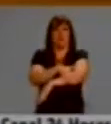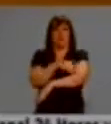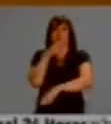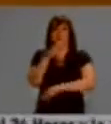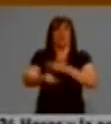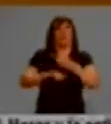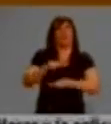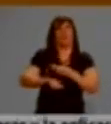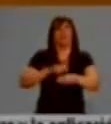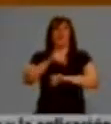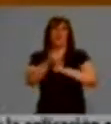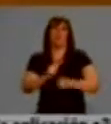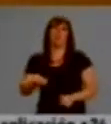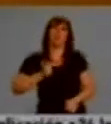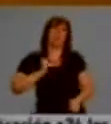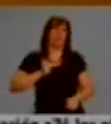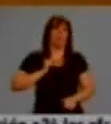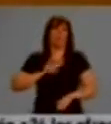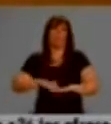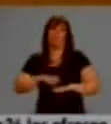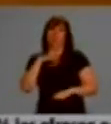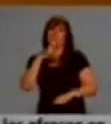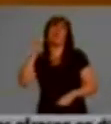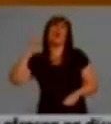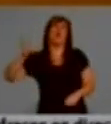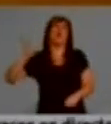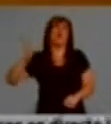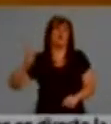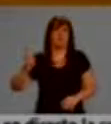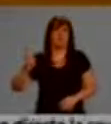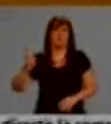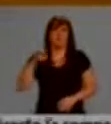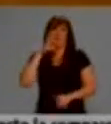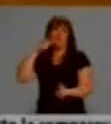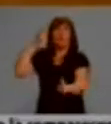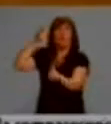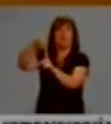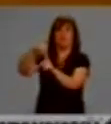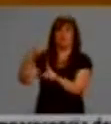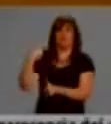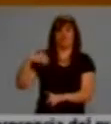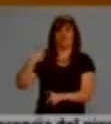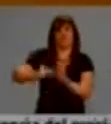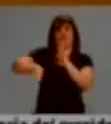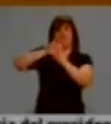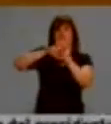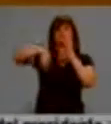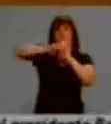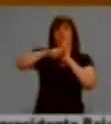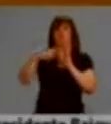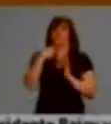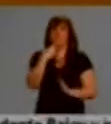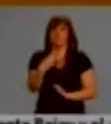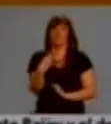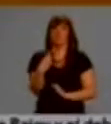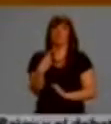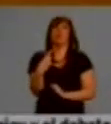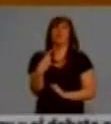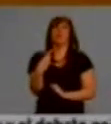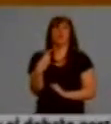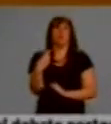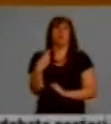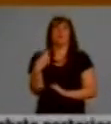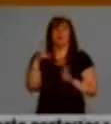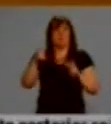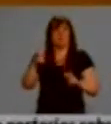torticera como elemento de amenaza, al margen del fin que la misma tiene en la Constitución y